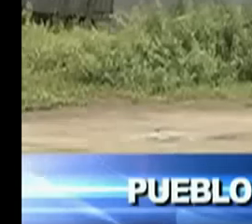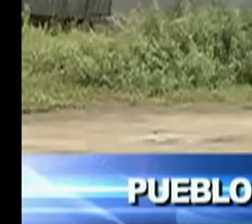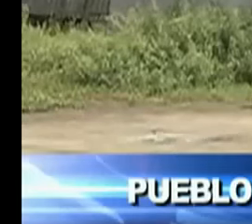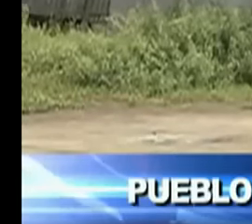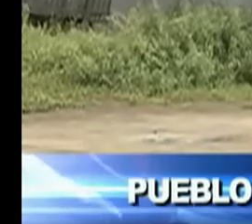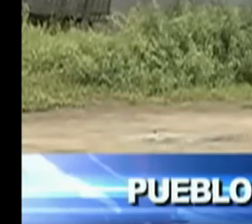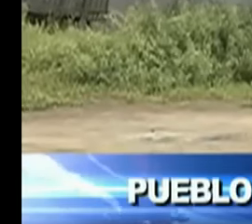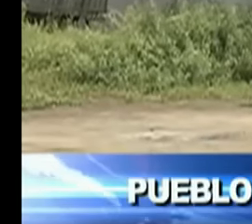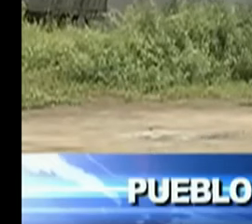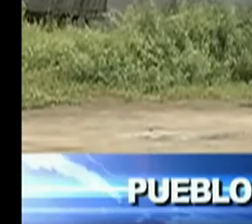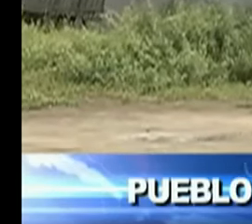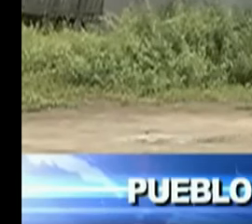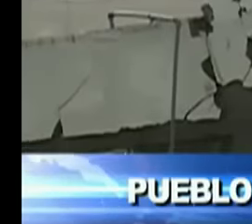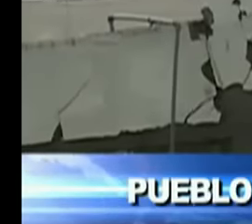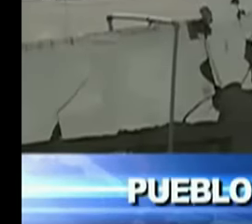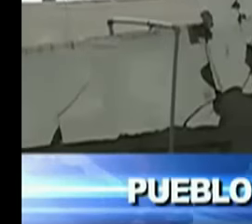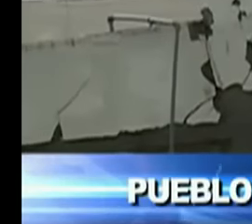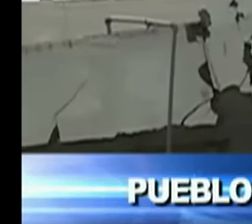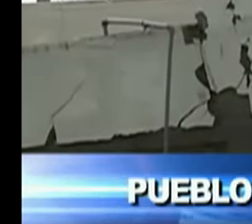abril.